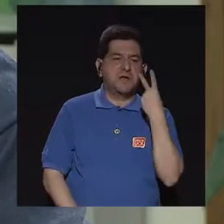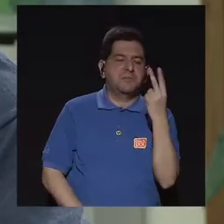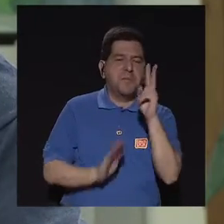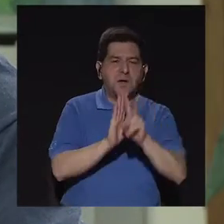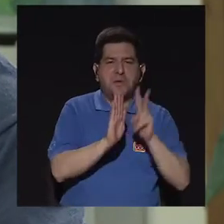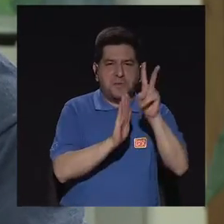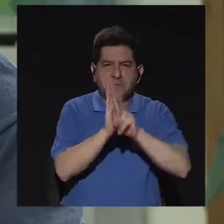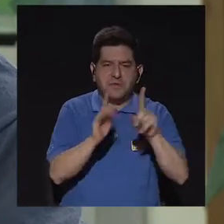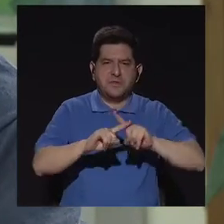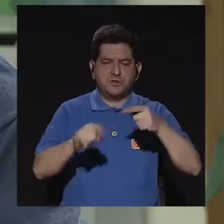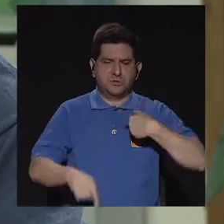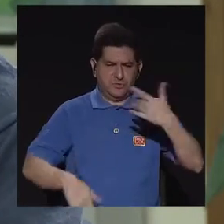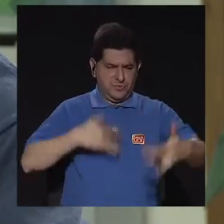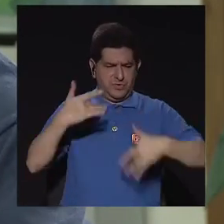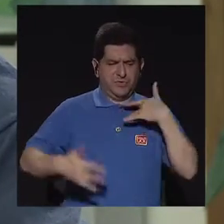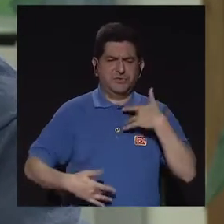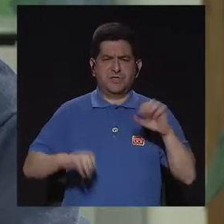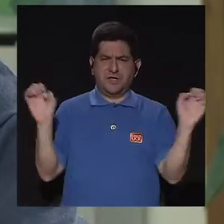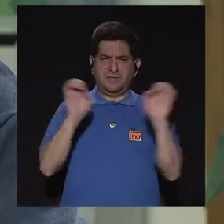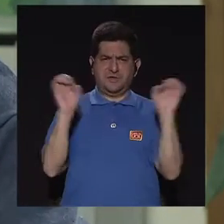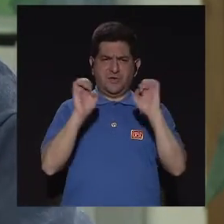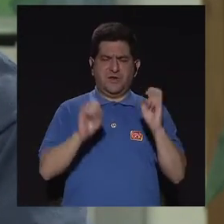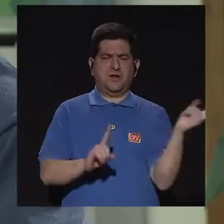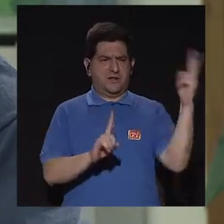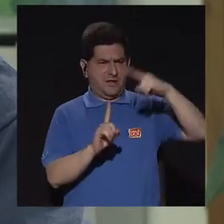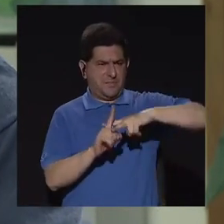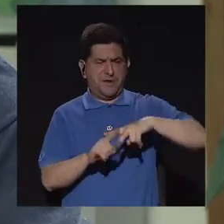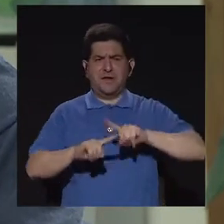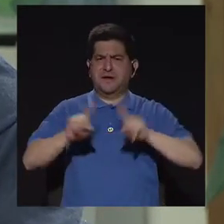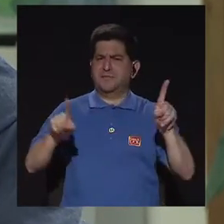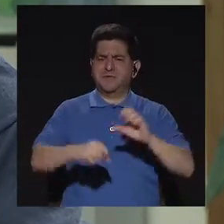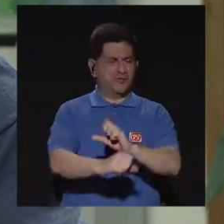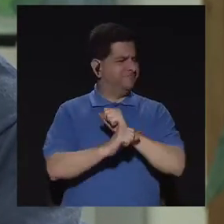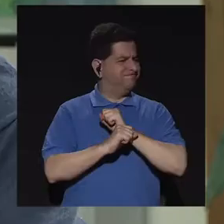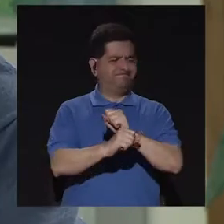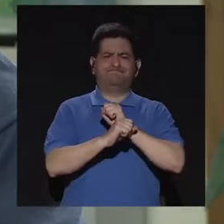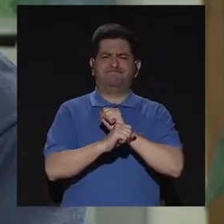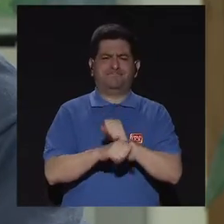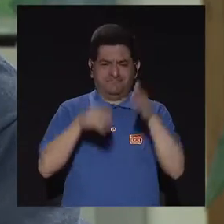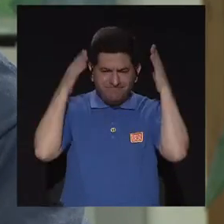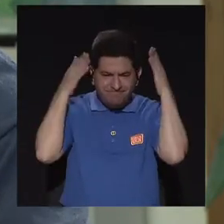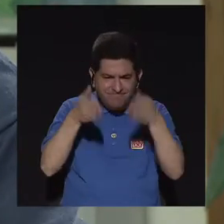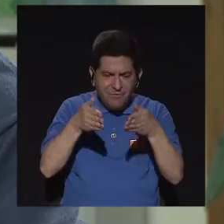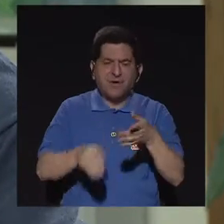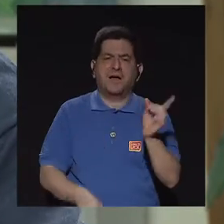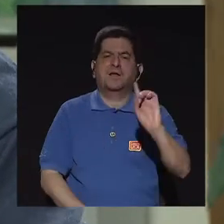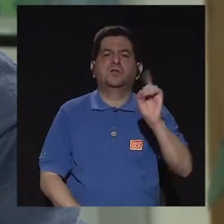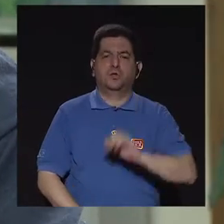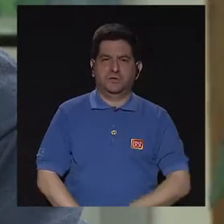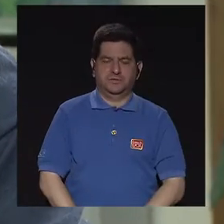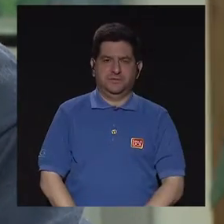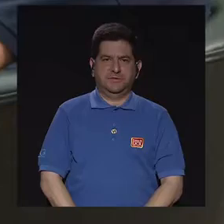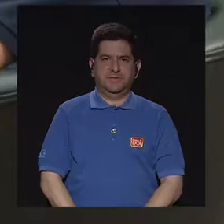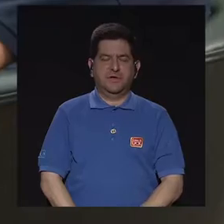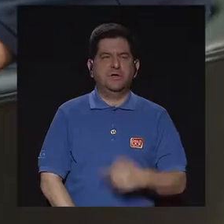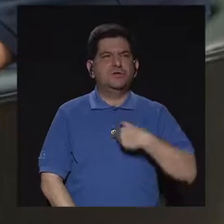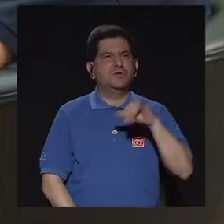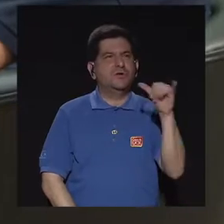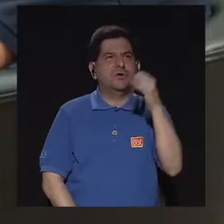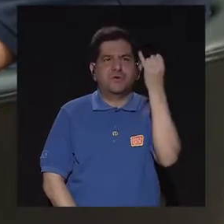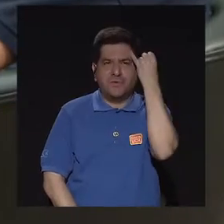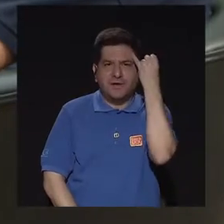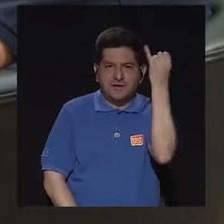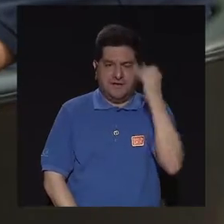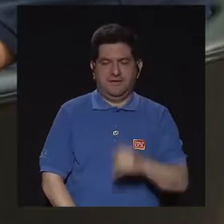viendo videos, pero yo siento que hay mucha energía que queremos como poner en práctica y no estamos muy seguros dónde enfocarla, dónde ponerla. Yo también le voy a la línea